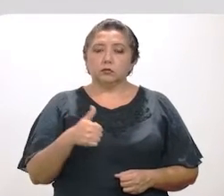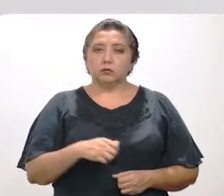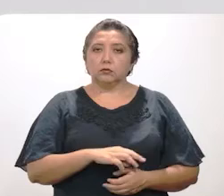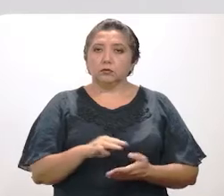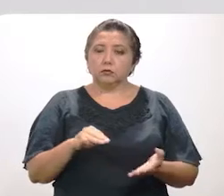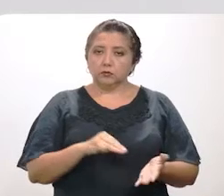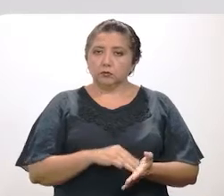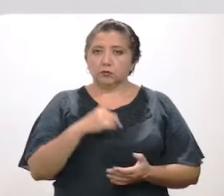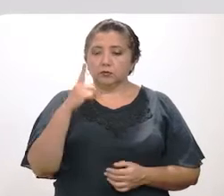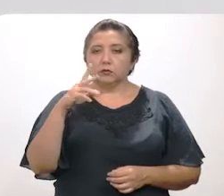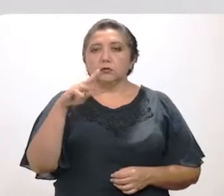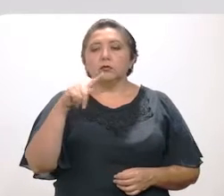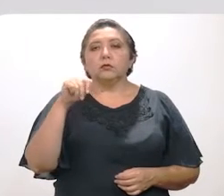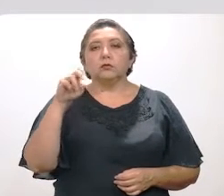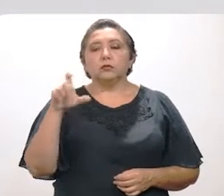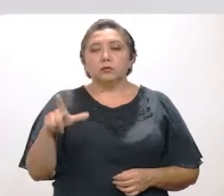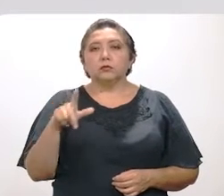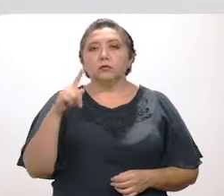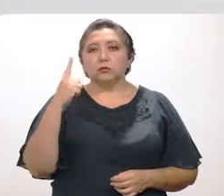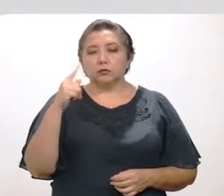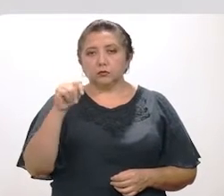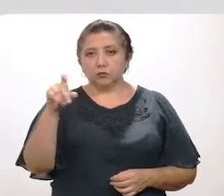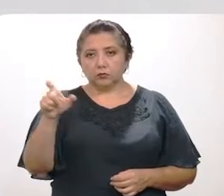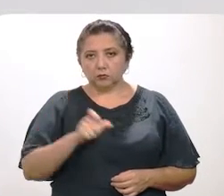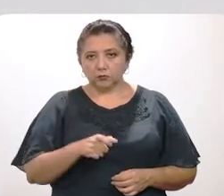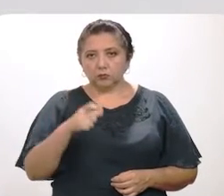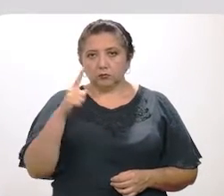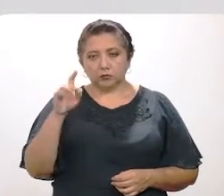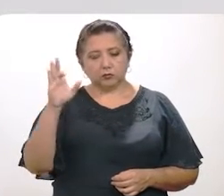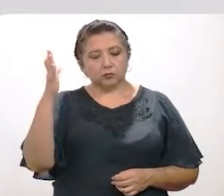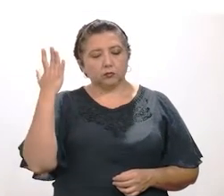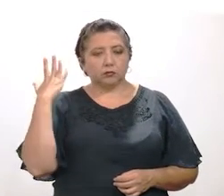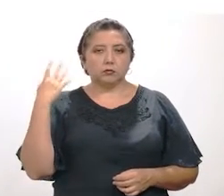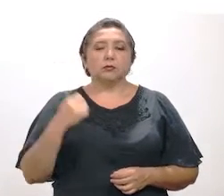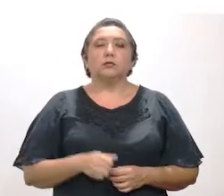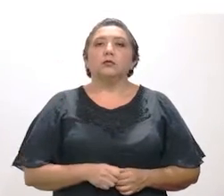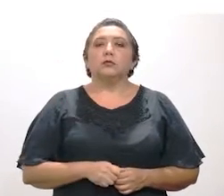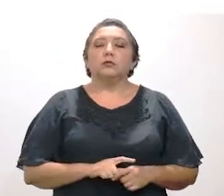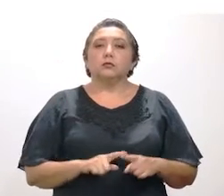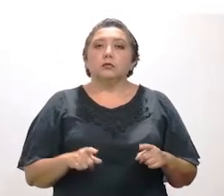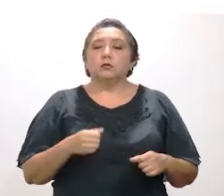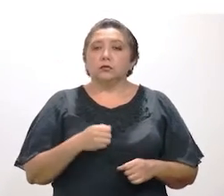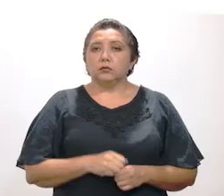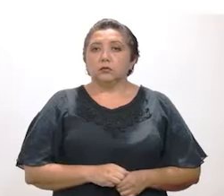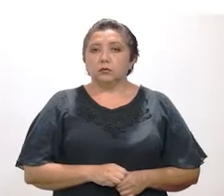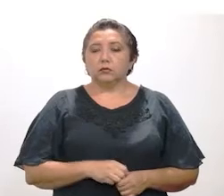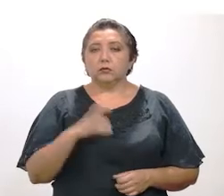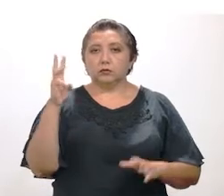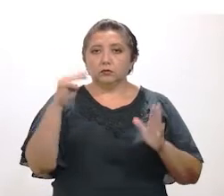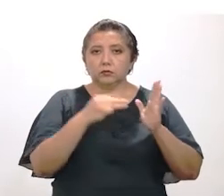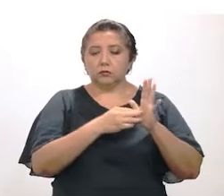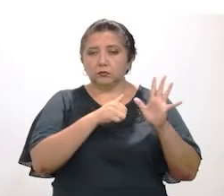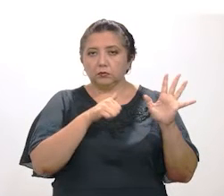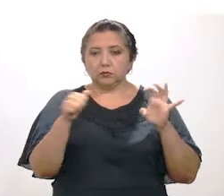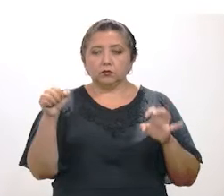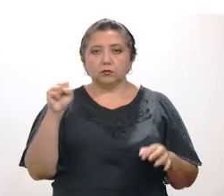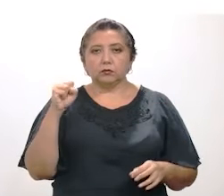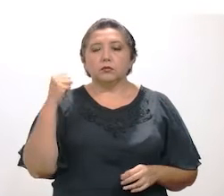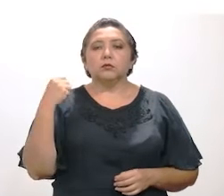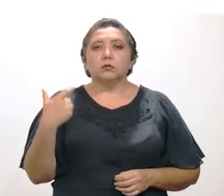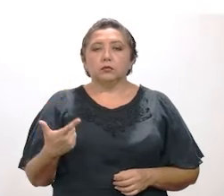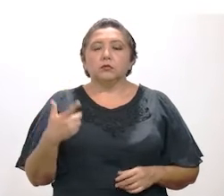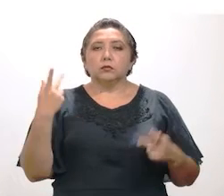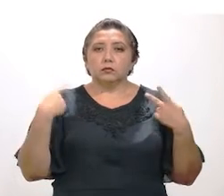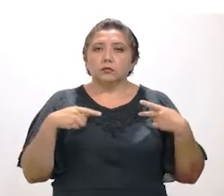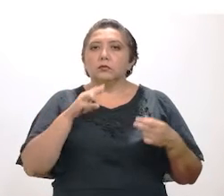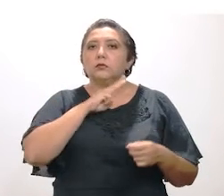en Mérida, 1 en Motul y 1 en Tecash y 1 era foráneo. En total son 3.667 las